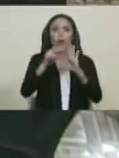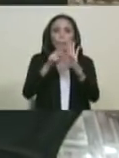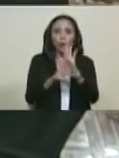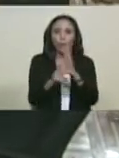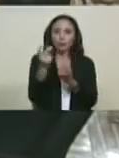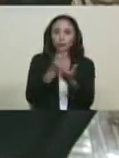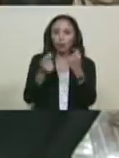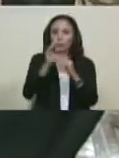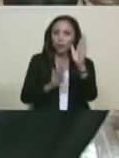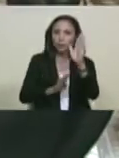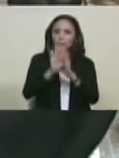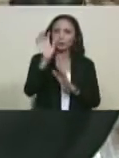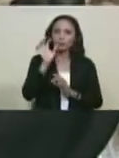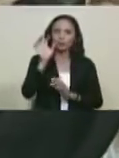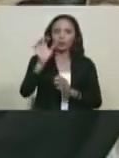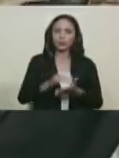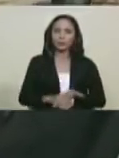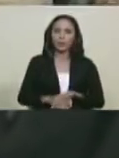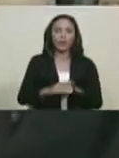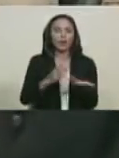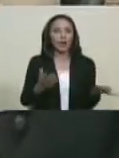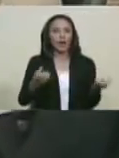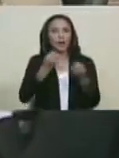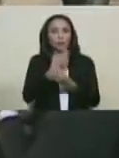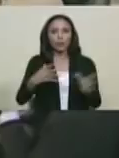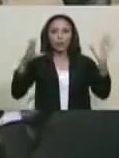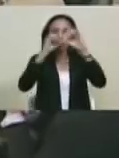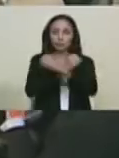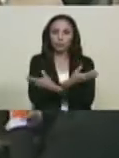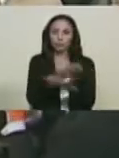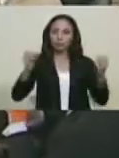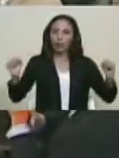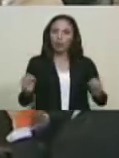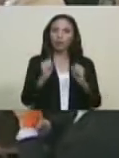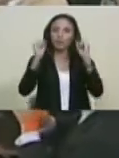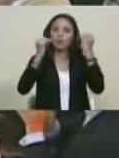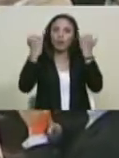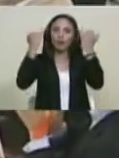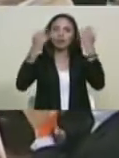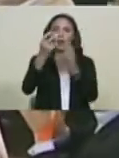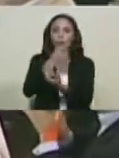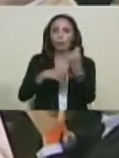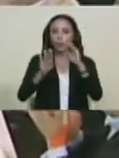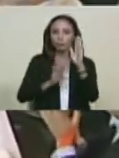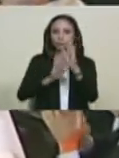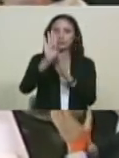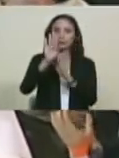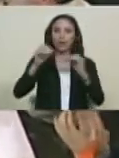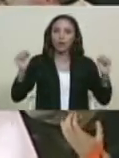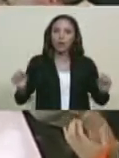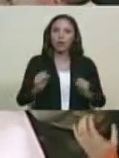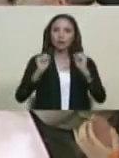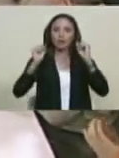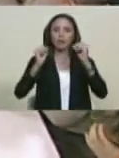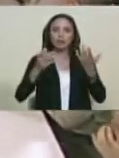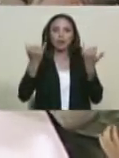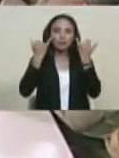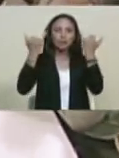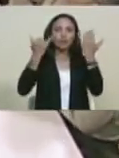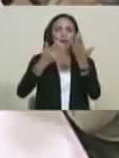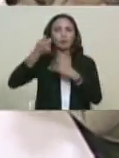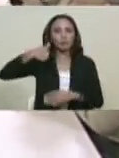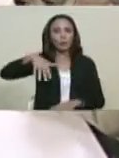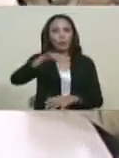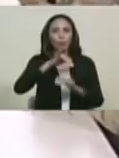recuperación económica crecimiento y prosperidad que viva la nueva economía del país que viva el espíritu nacional